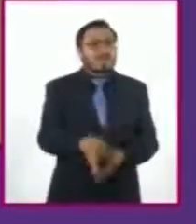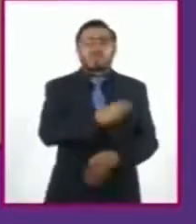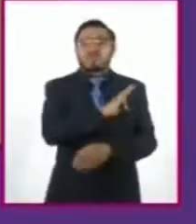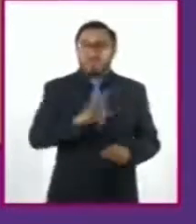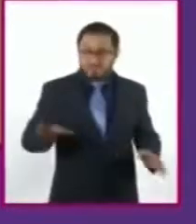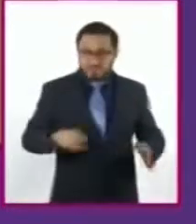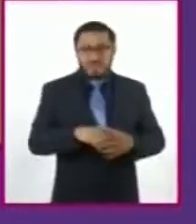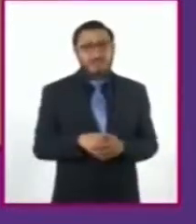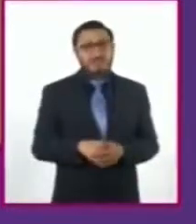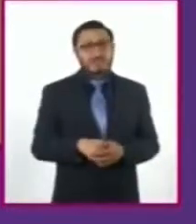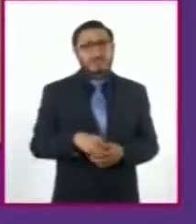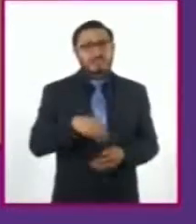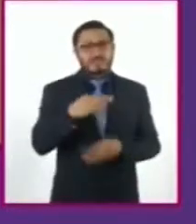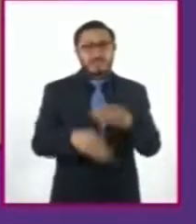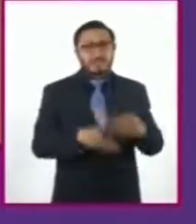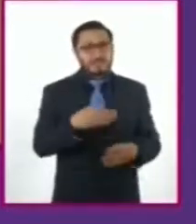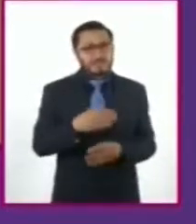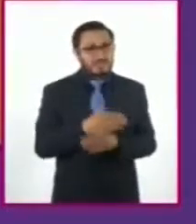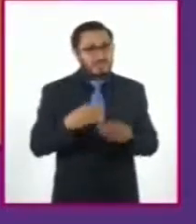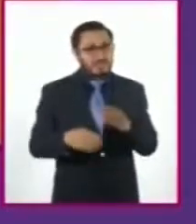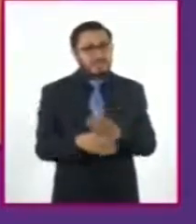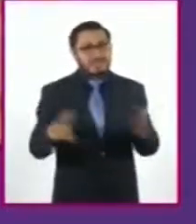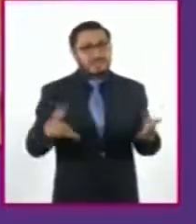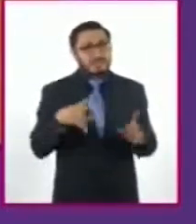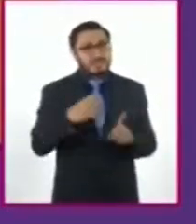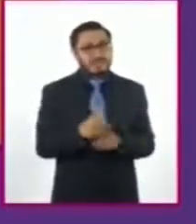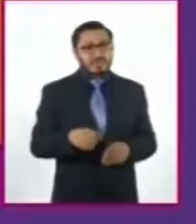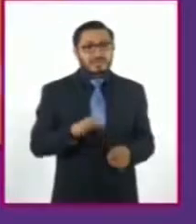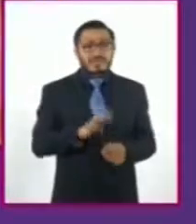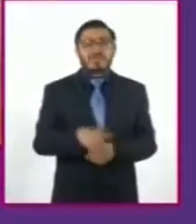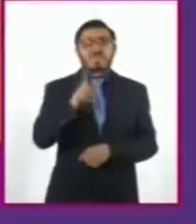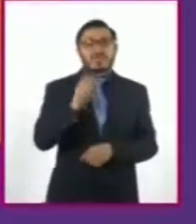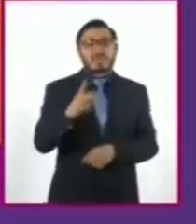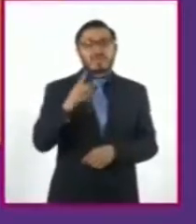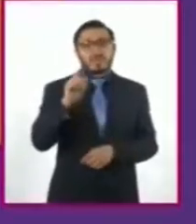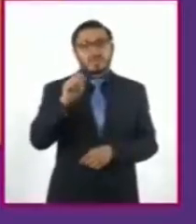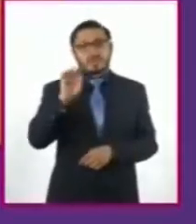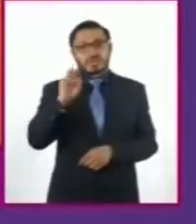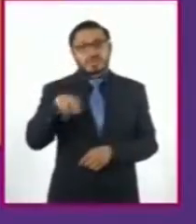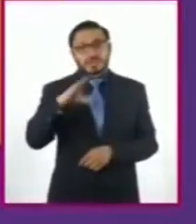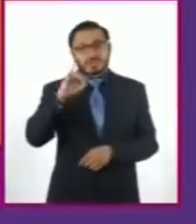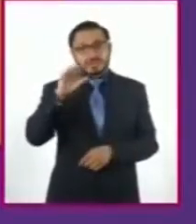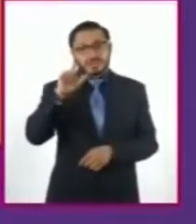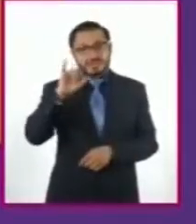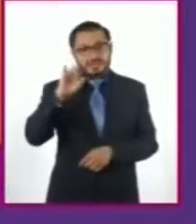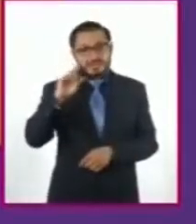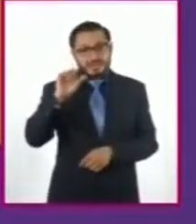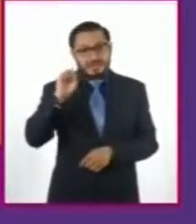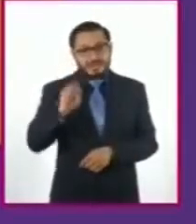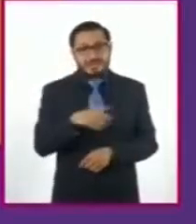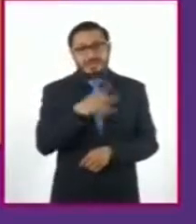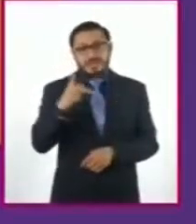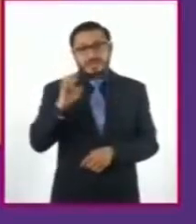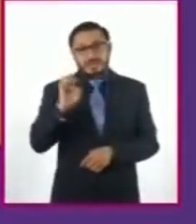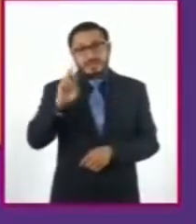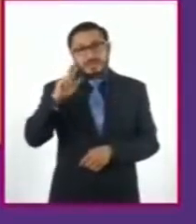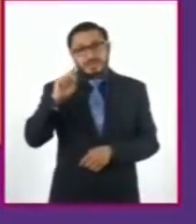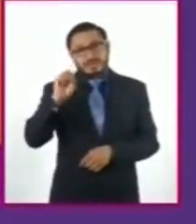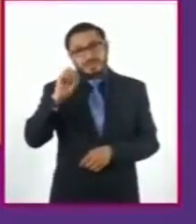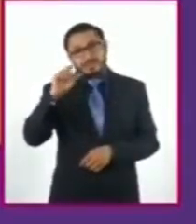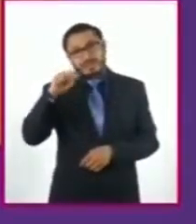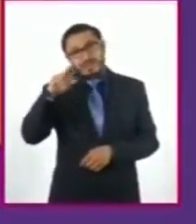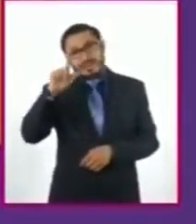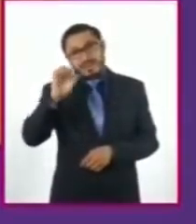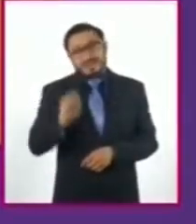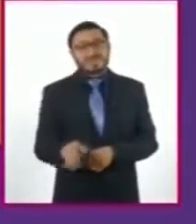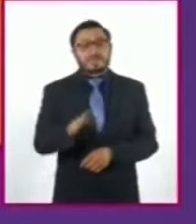lo que quieras lo podrás alcanzar. ¿Qué son las potencialidades personales? Es la capacidad que tiene cada persona de cumplir, innovar